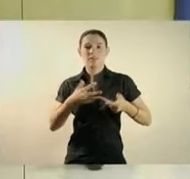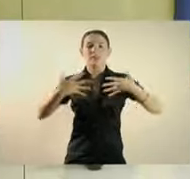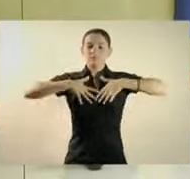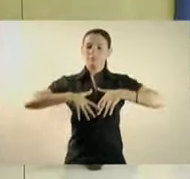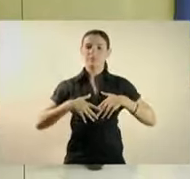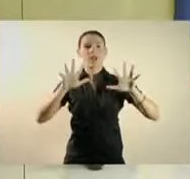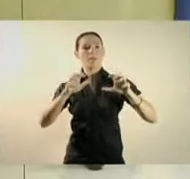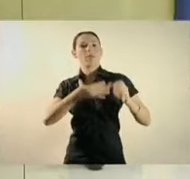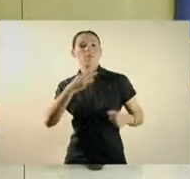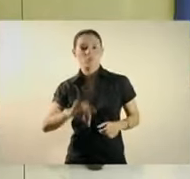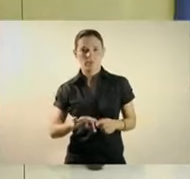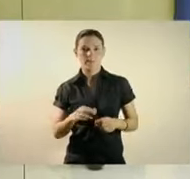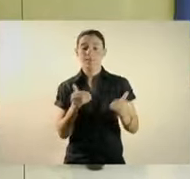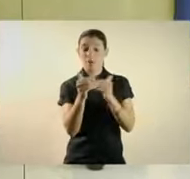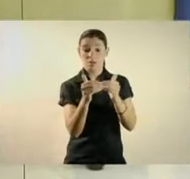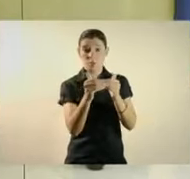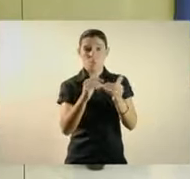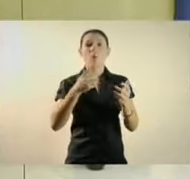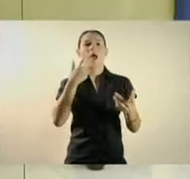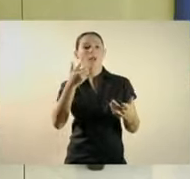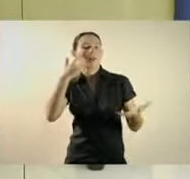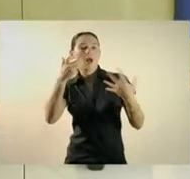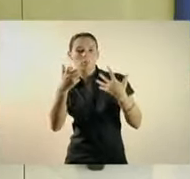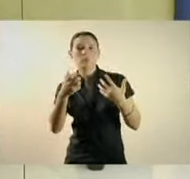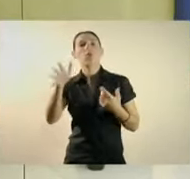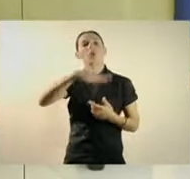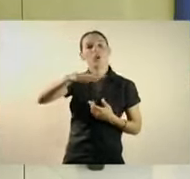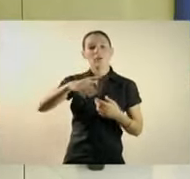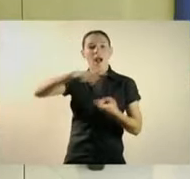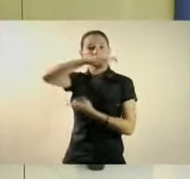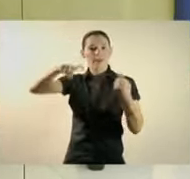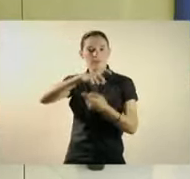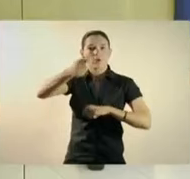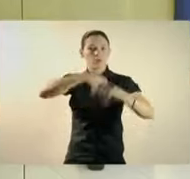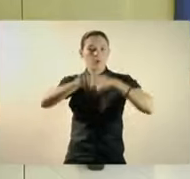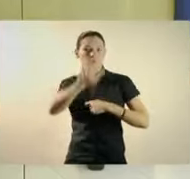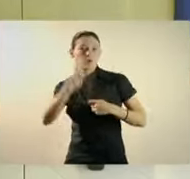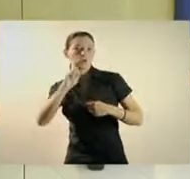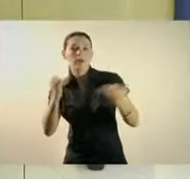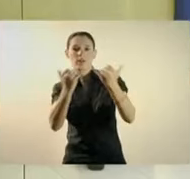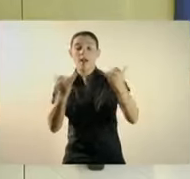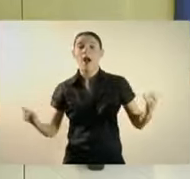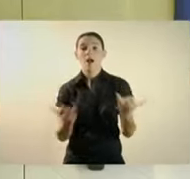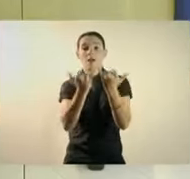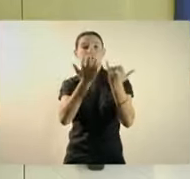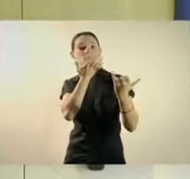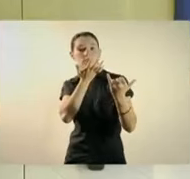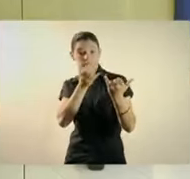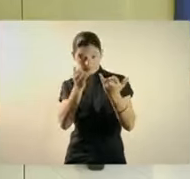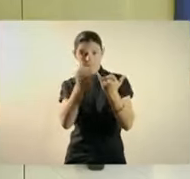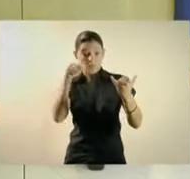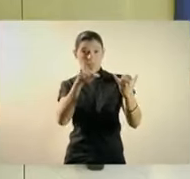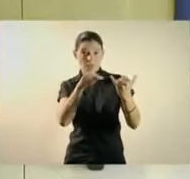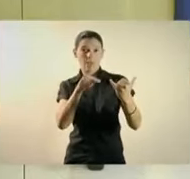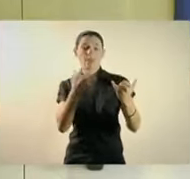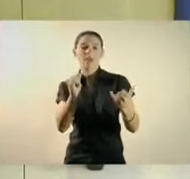más cercano, tenemos una actuación dentro de poco en el aniversario de la Asociación de Personas Sordas de Tenerife, de Asorte. Y bueno, ahí tenemos